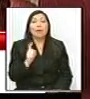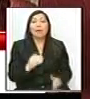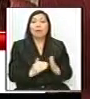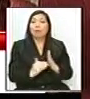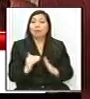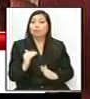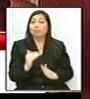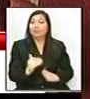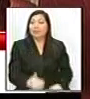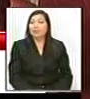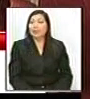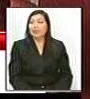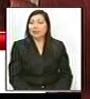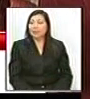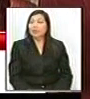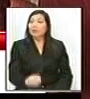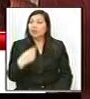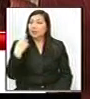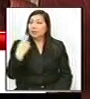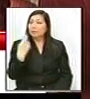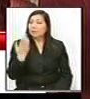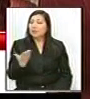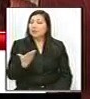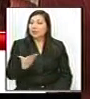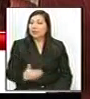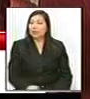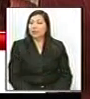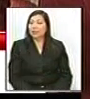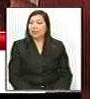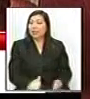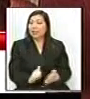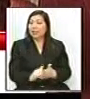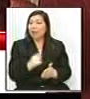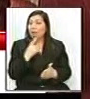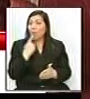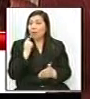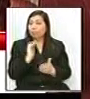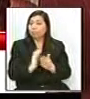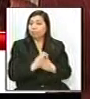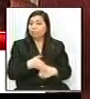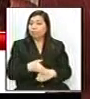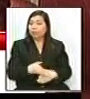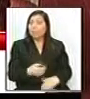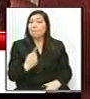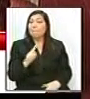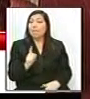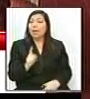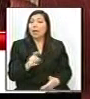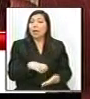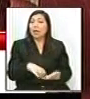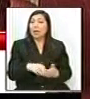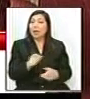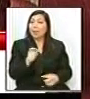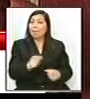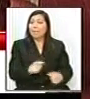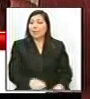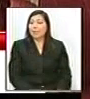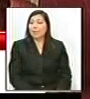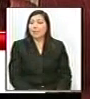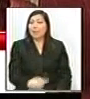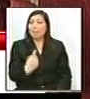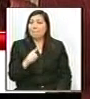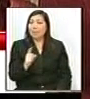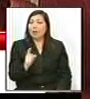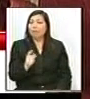grandes mayorías, una política que el agua llegue para los centros poblados, para